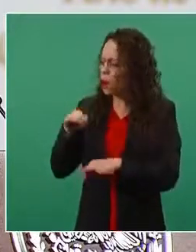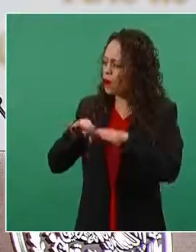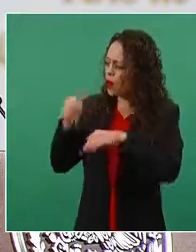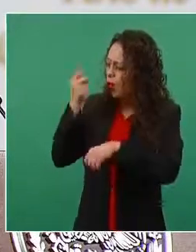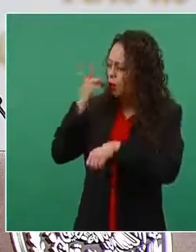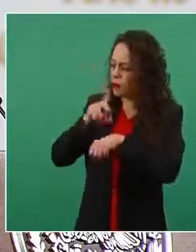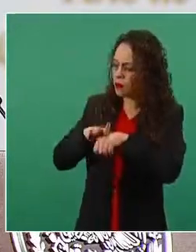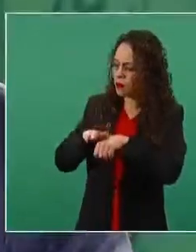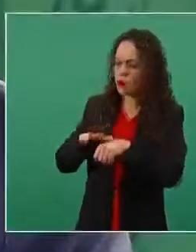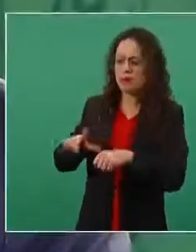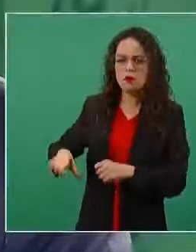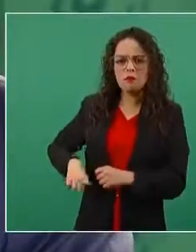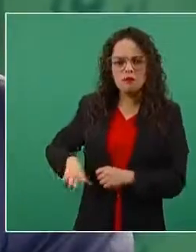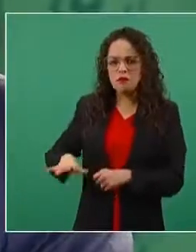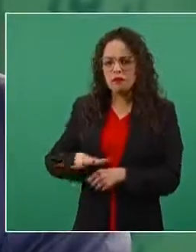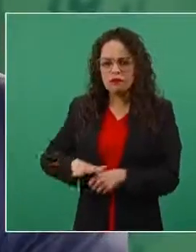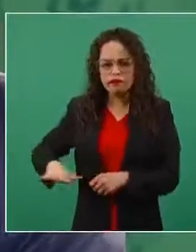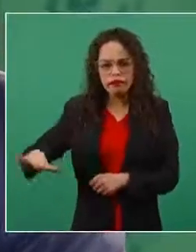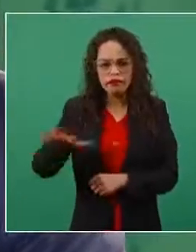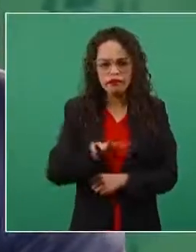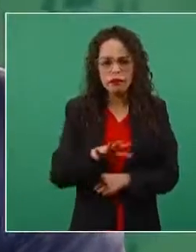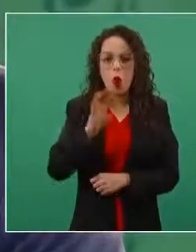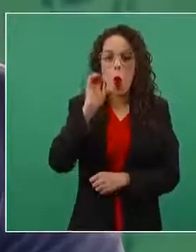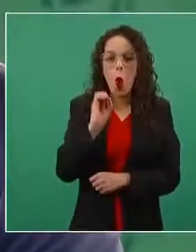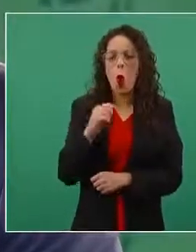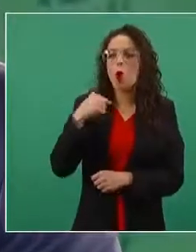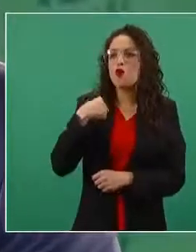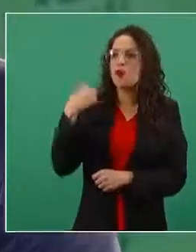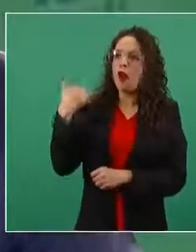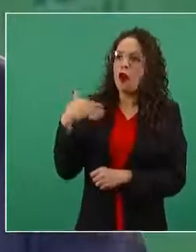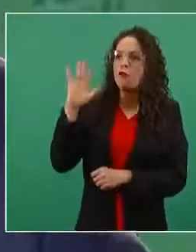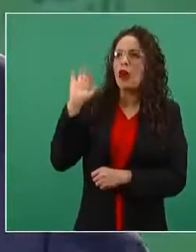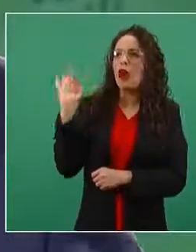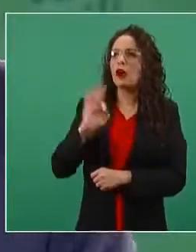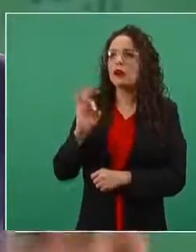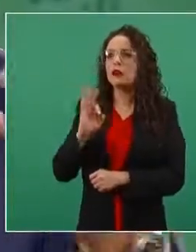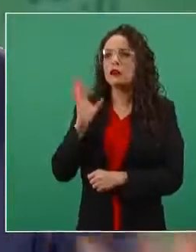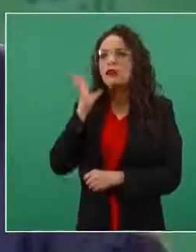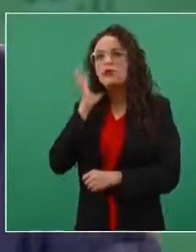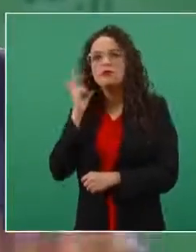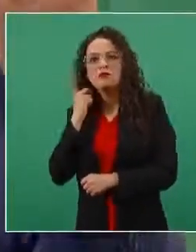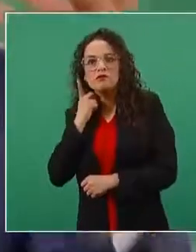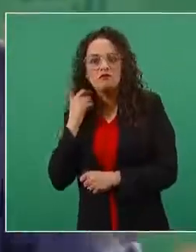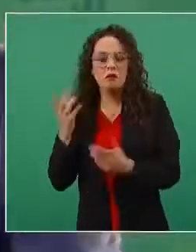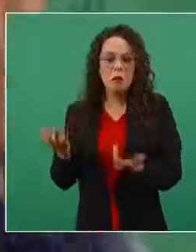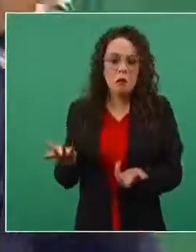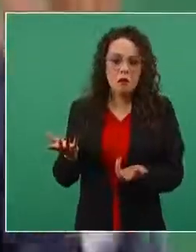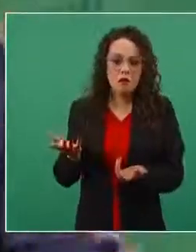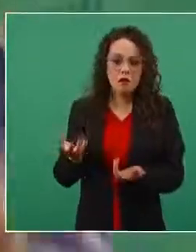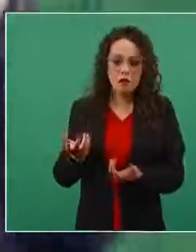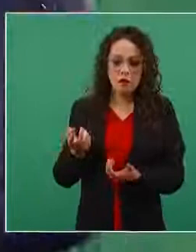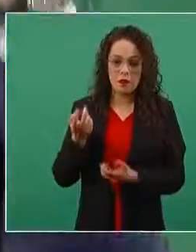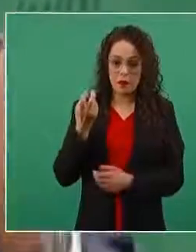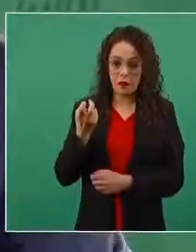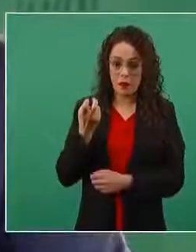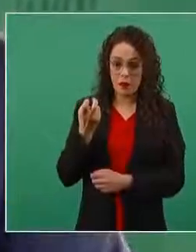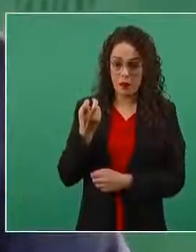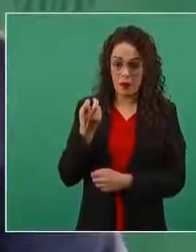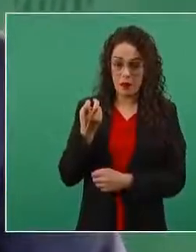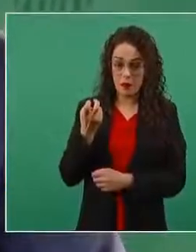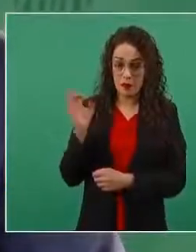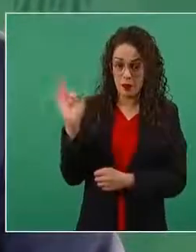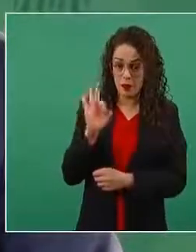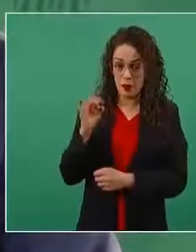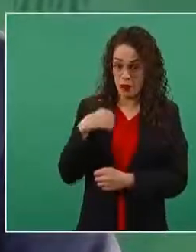de político, legislador, si no viniera del movimiento